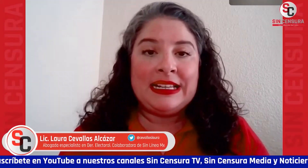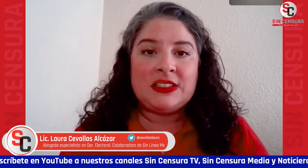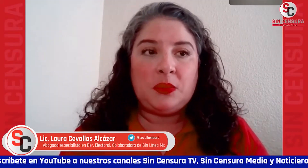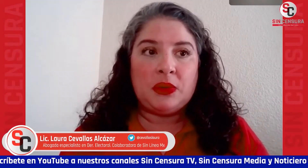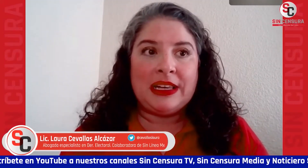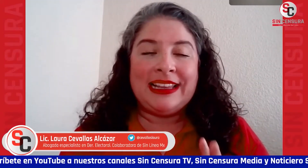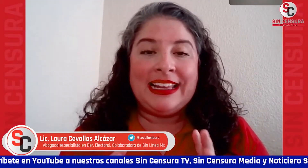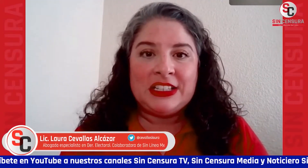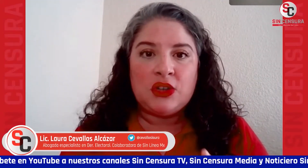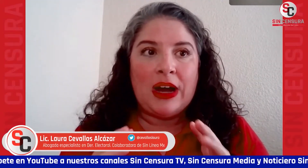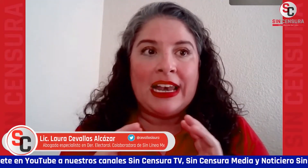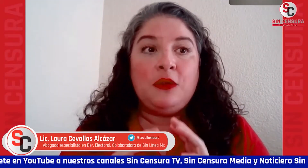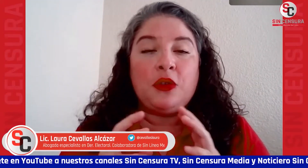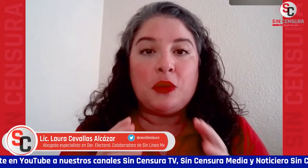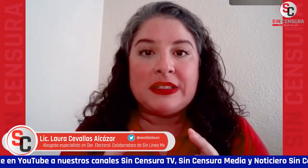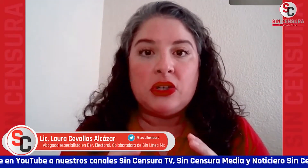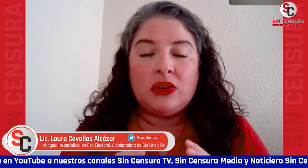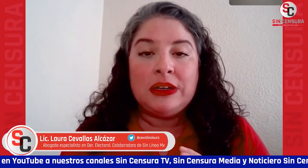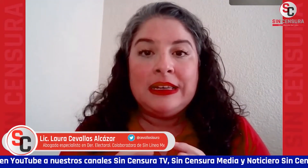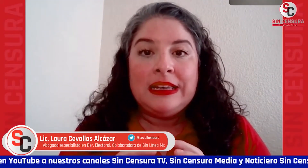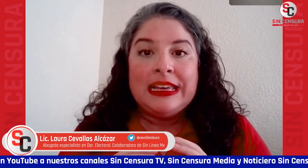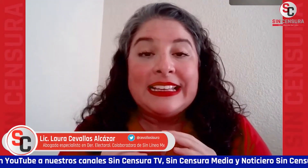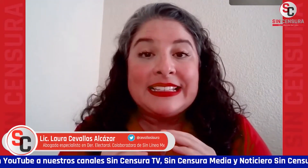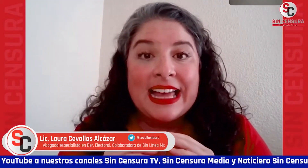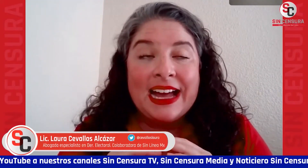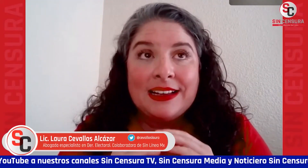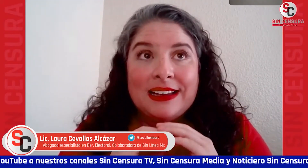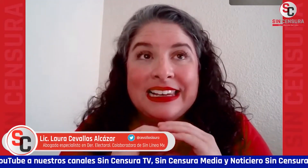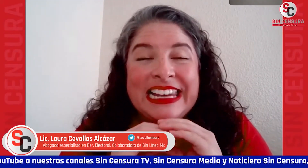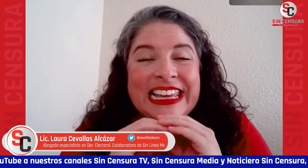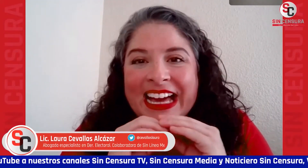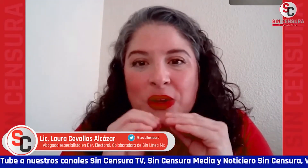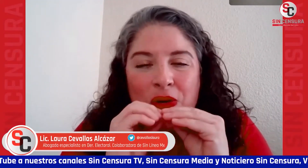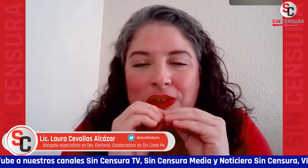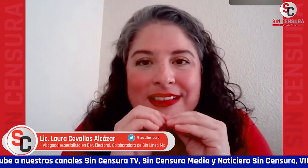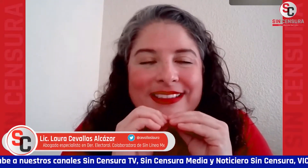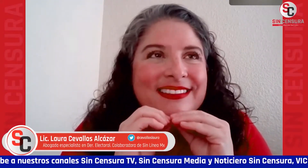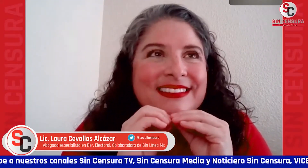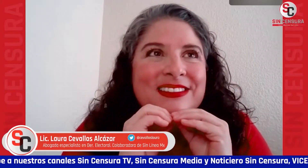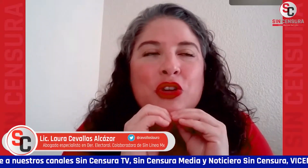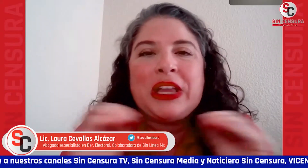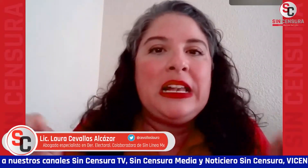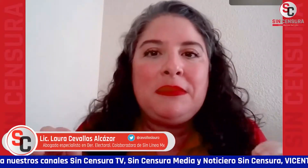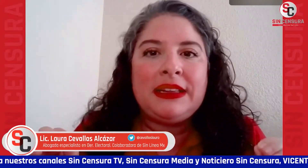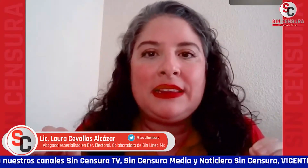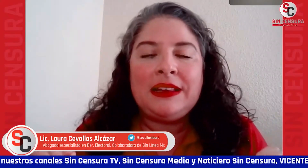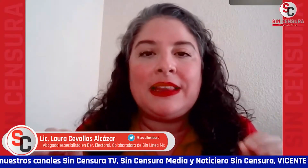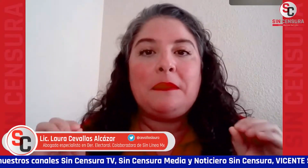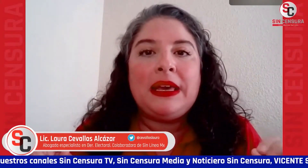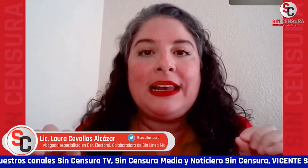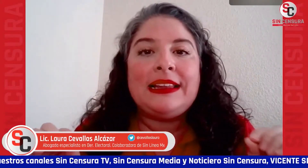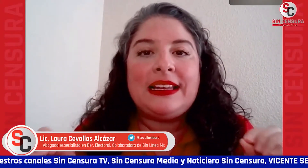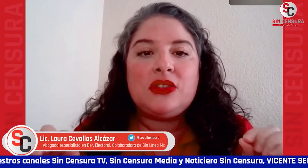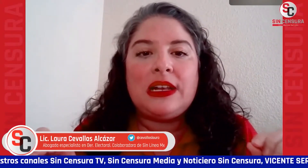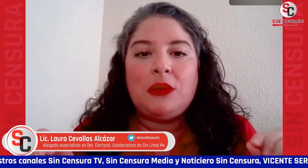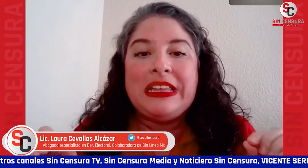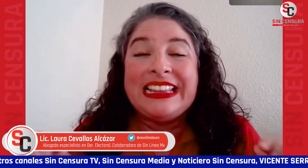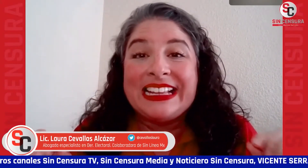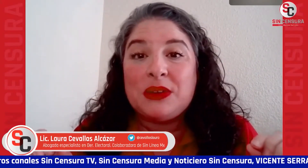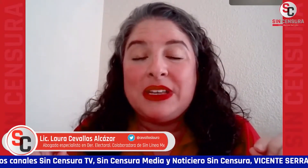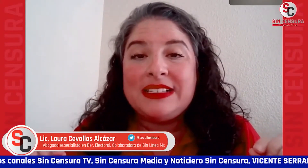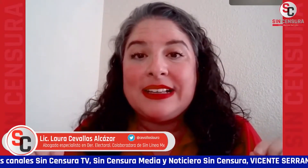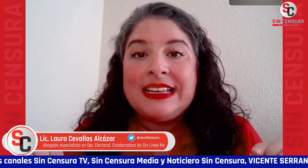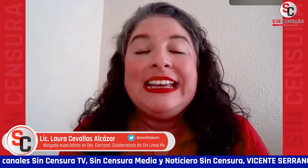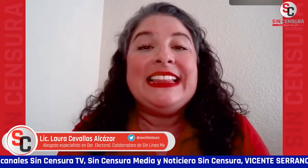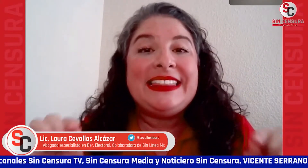trabajar en esto porque el derecho a la información está ligado totalmente también al derecho de